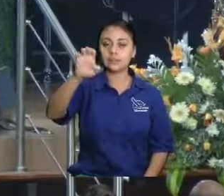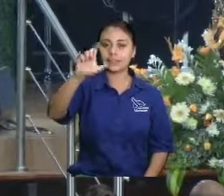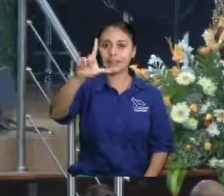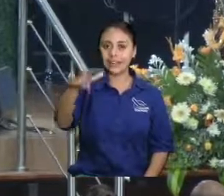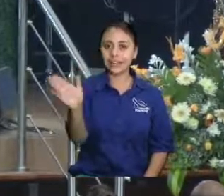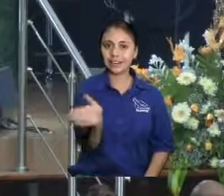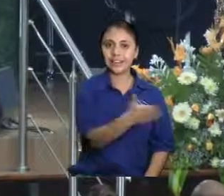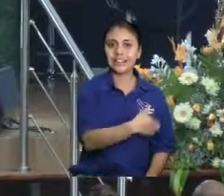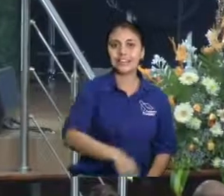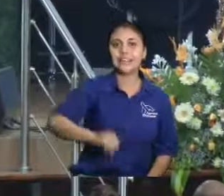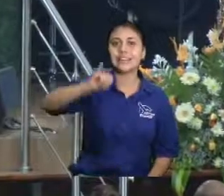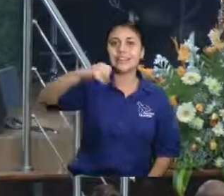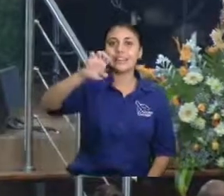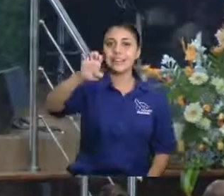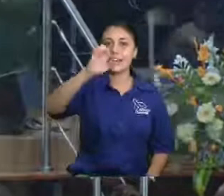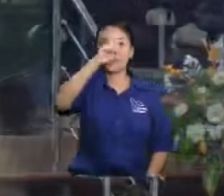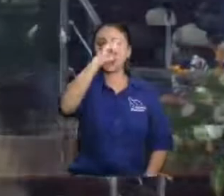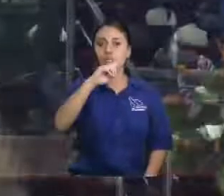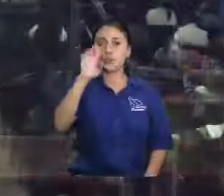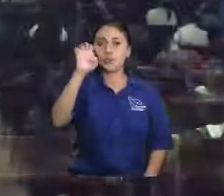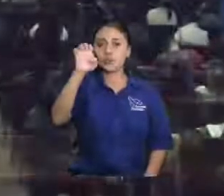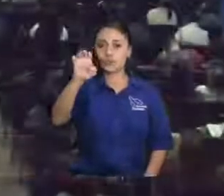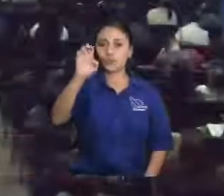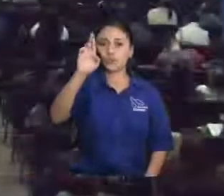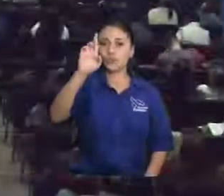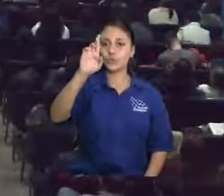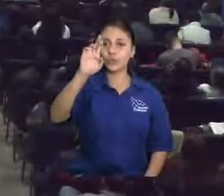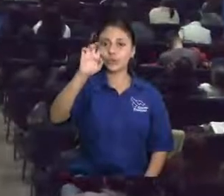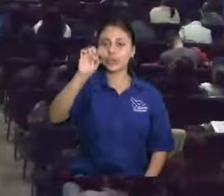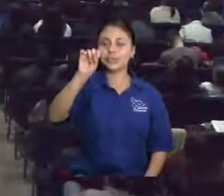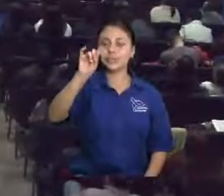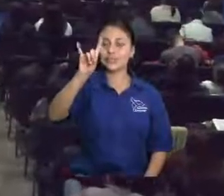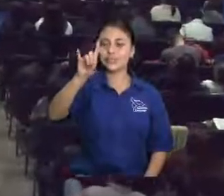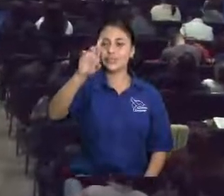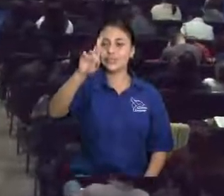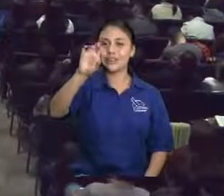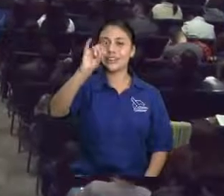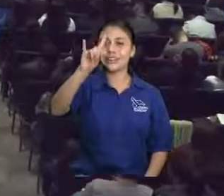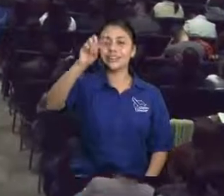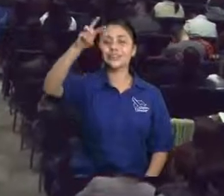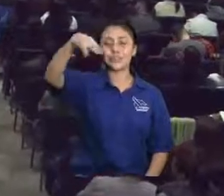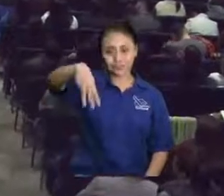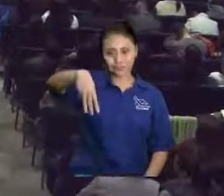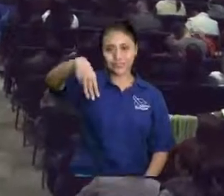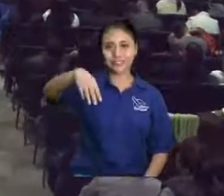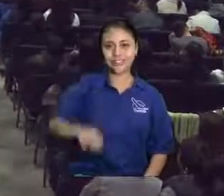Jacob era el nombre de terrenal, era el nombre del atrio.